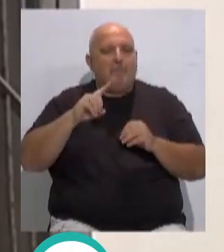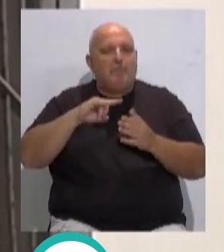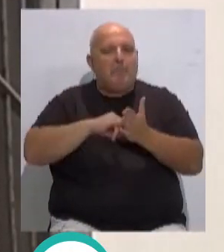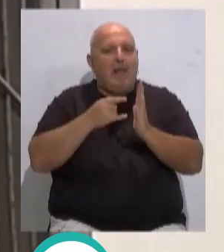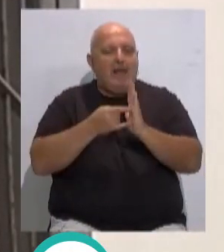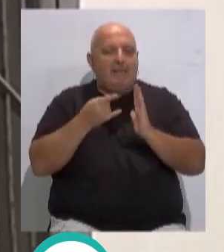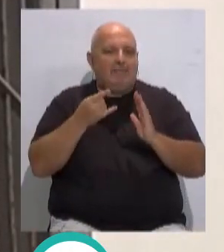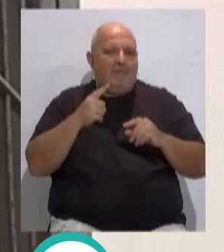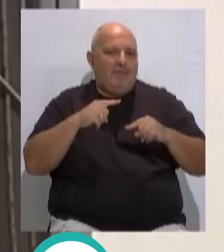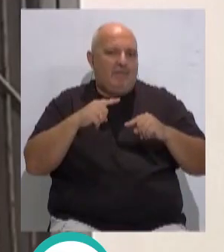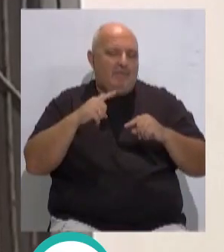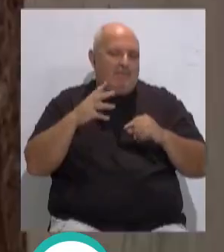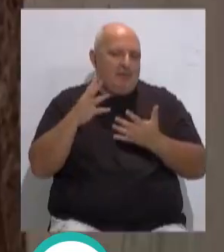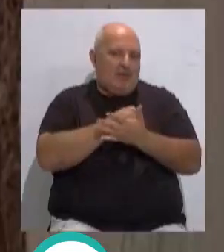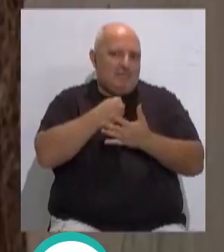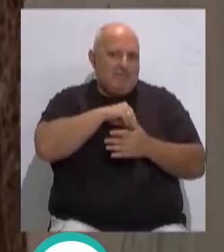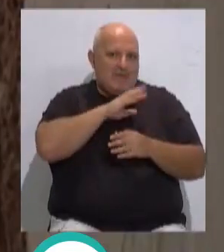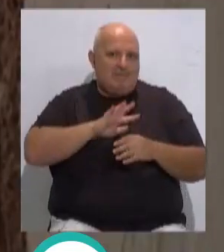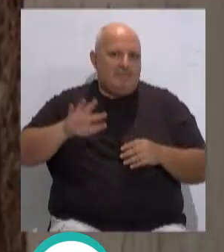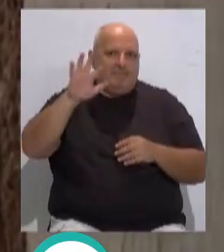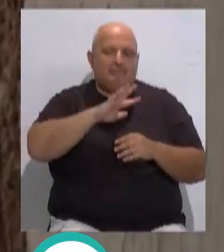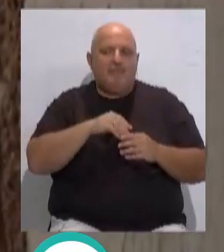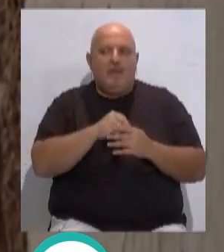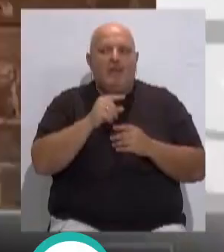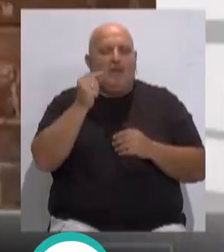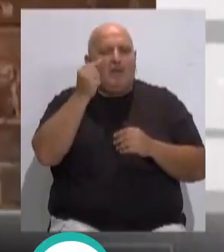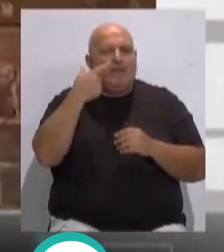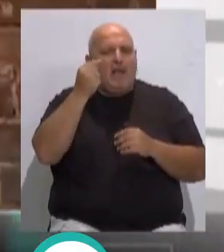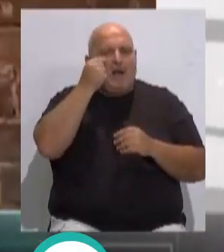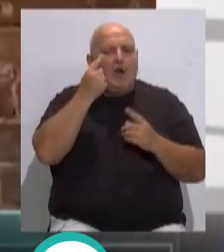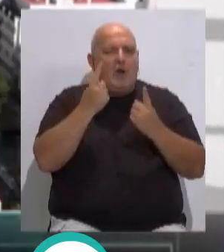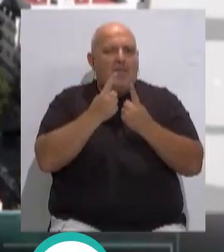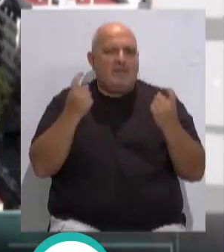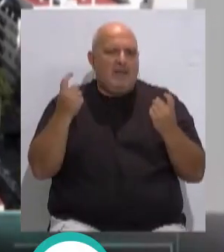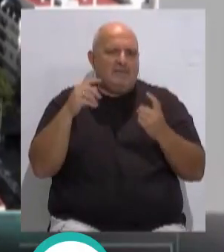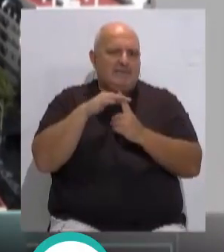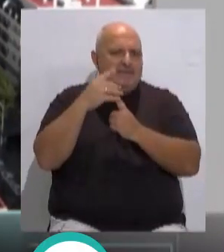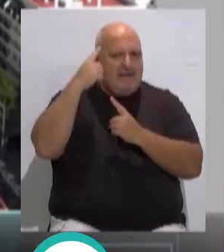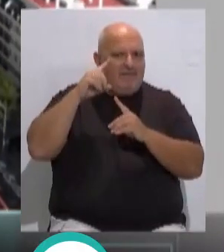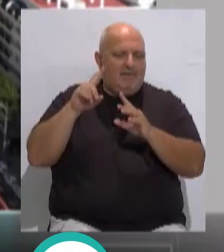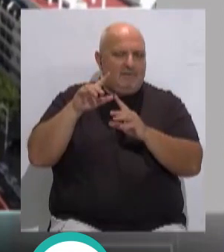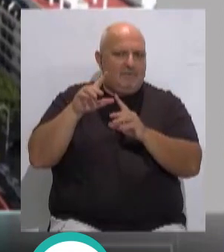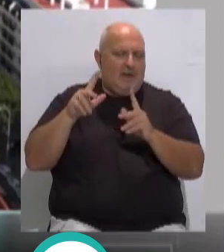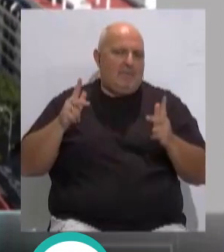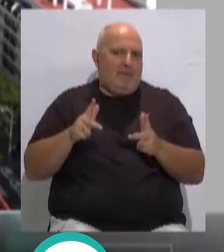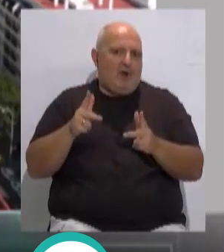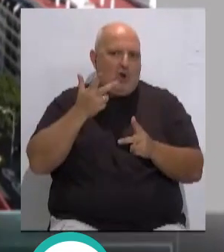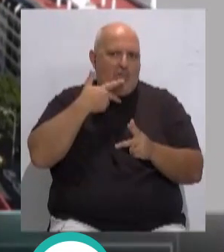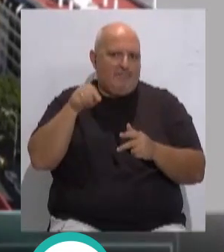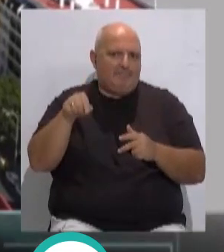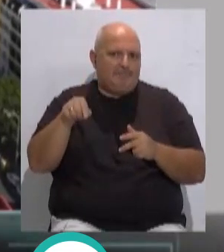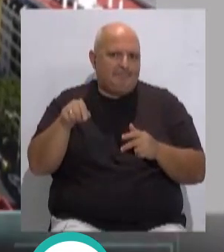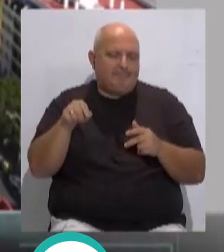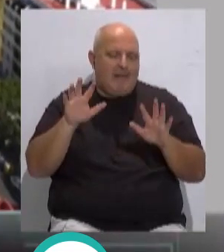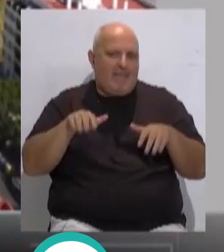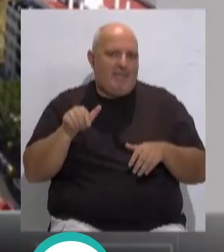director para las murallas de toda España. Conocían las necesidades, conocían la emergencia y,